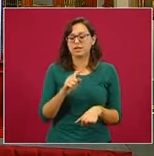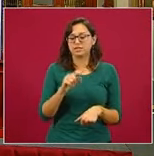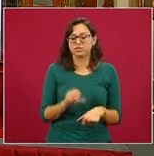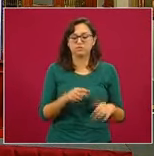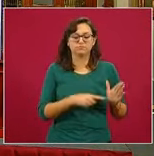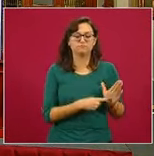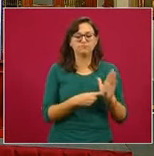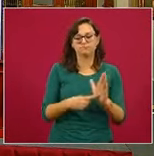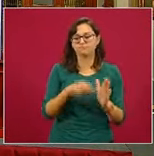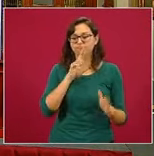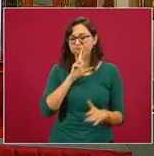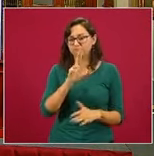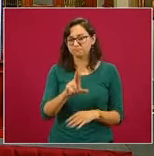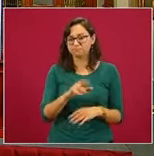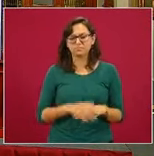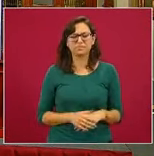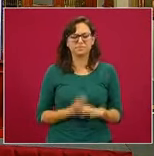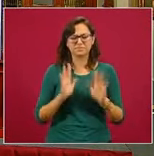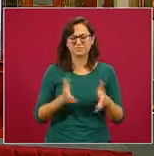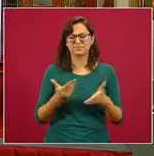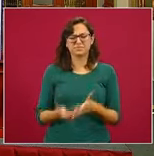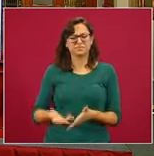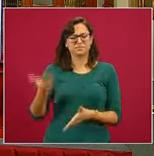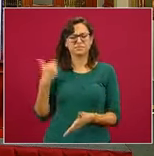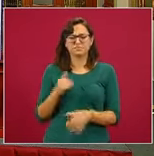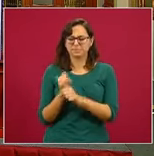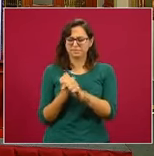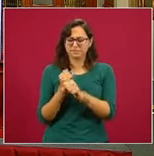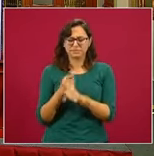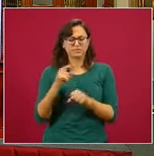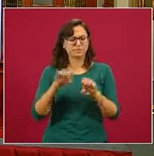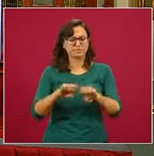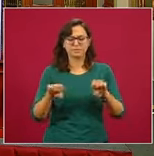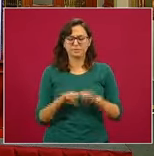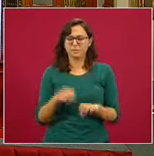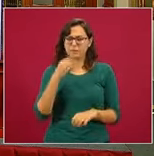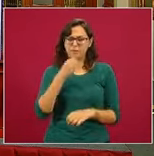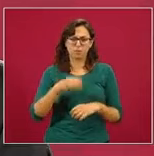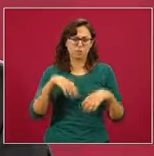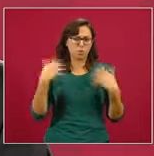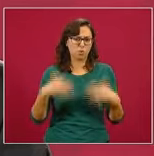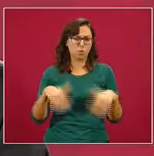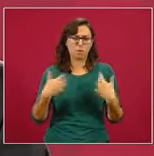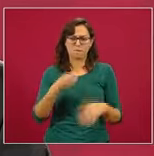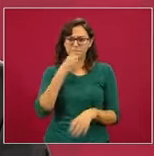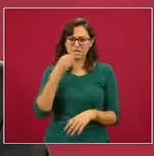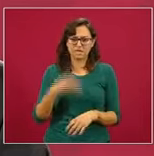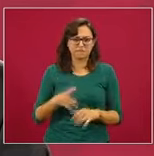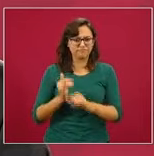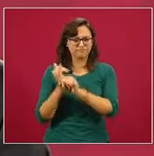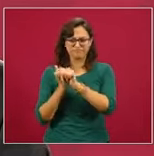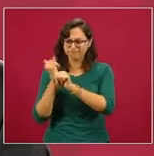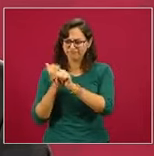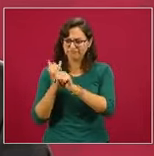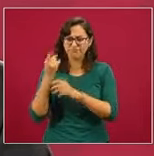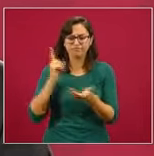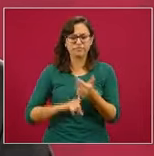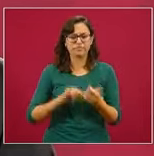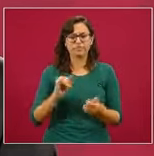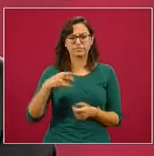ya porque hacemos estos análisis con este magnífico equipo de científicas y científicos que trabajan en el